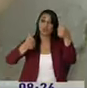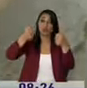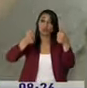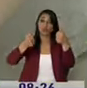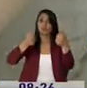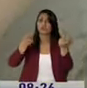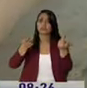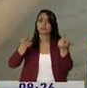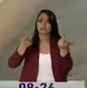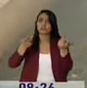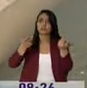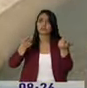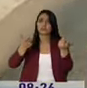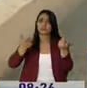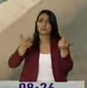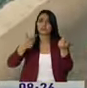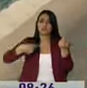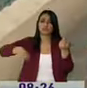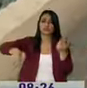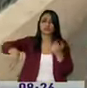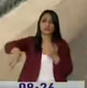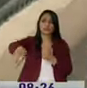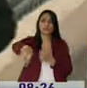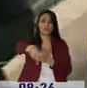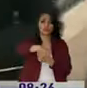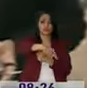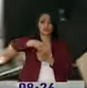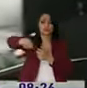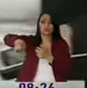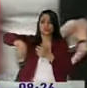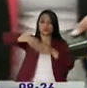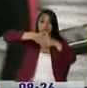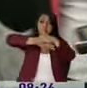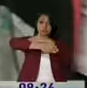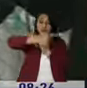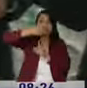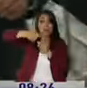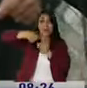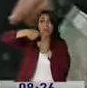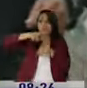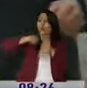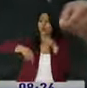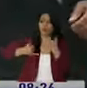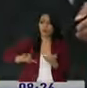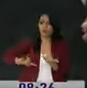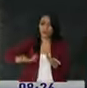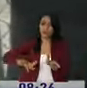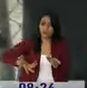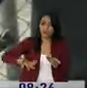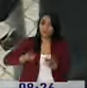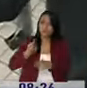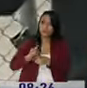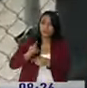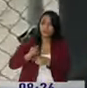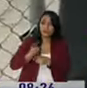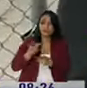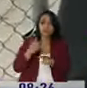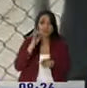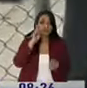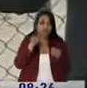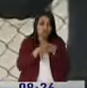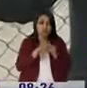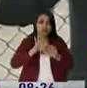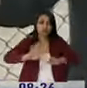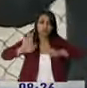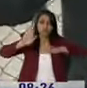giro de circulación para poder ingresar al mercado no puede en las condiciones actuales. Entonces, con ellos hemos hecho el compromiso para